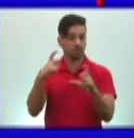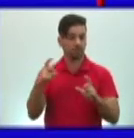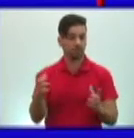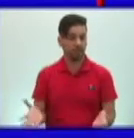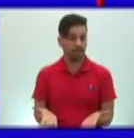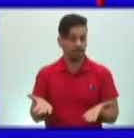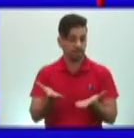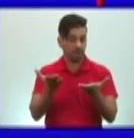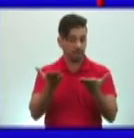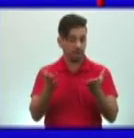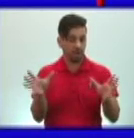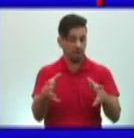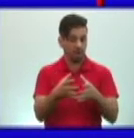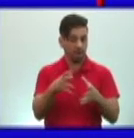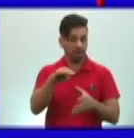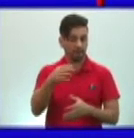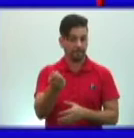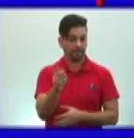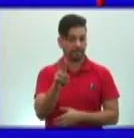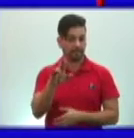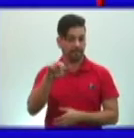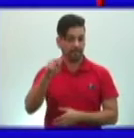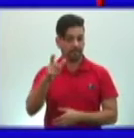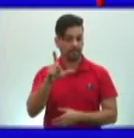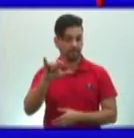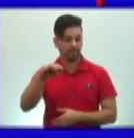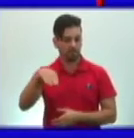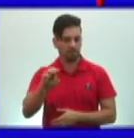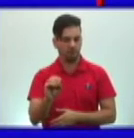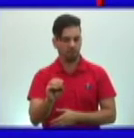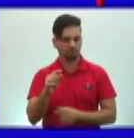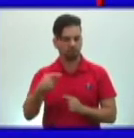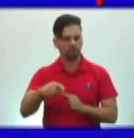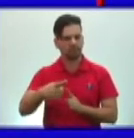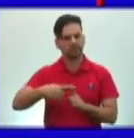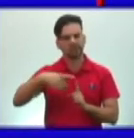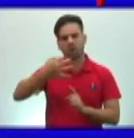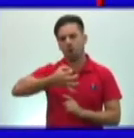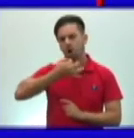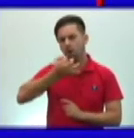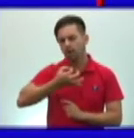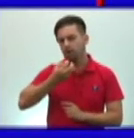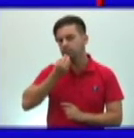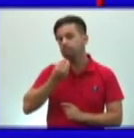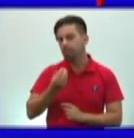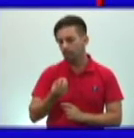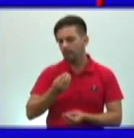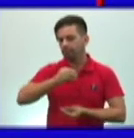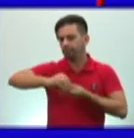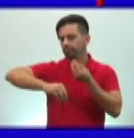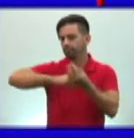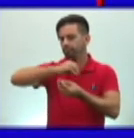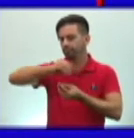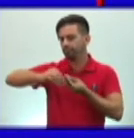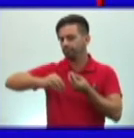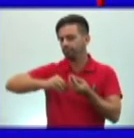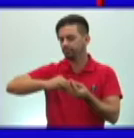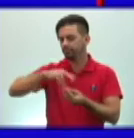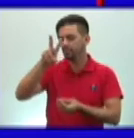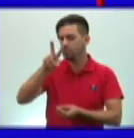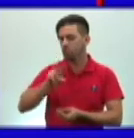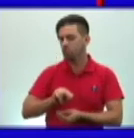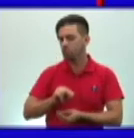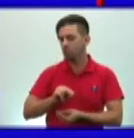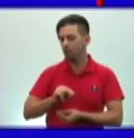cuando rebate las teorías idealistas de su tiempo, pueden reconfigurarse y convertirse en nuevas